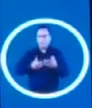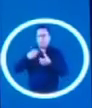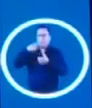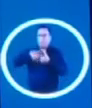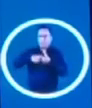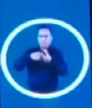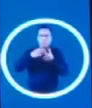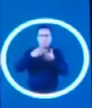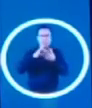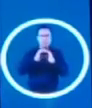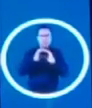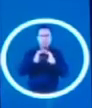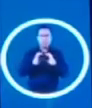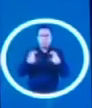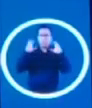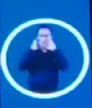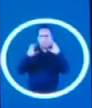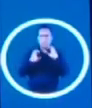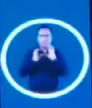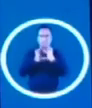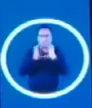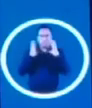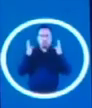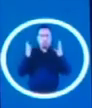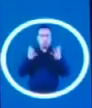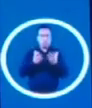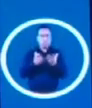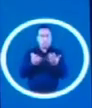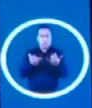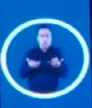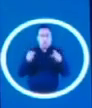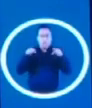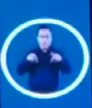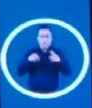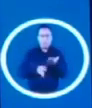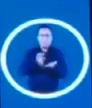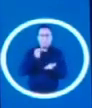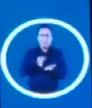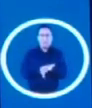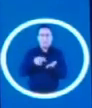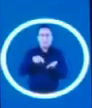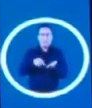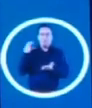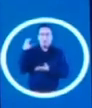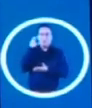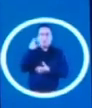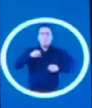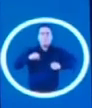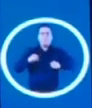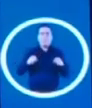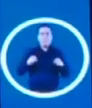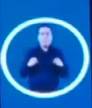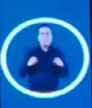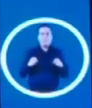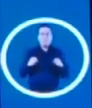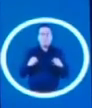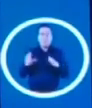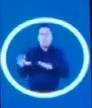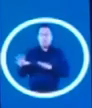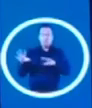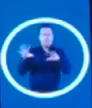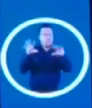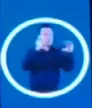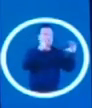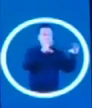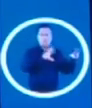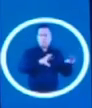que a nivel global hoy hacen presencia aquí en la capital de Colombia, Bogotá. A todos los